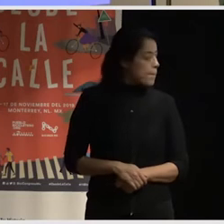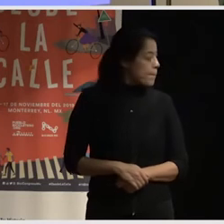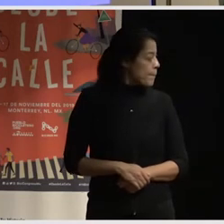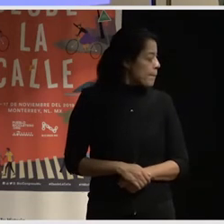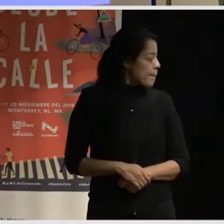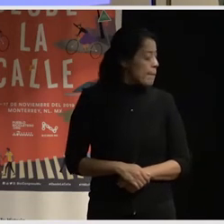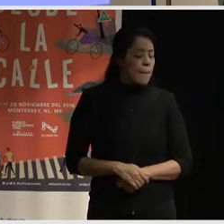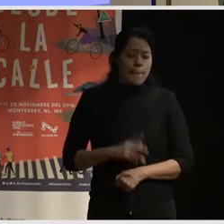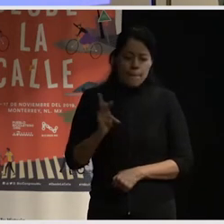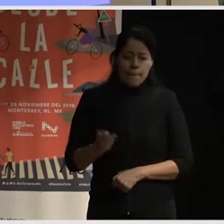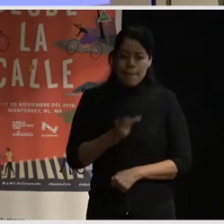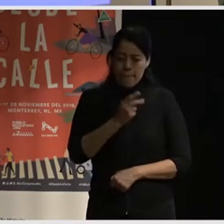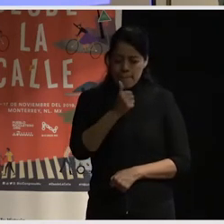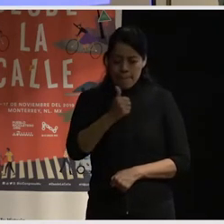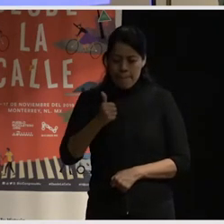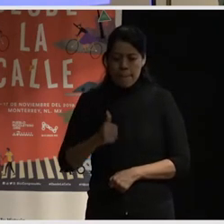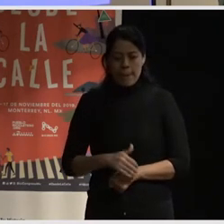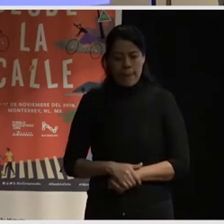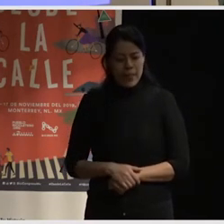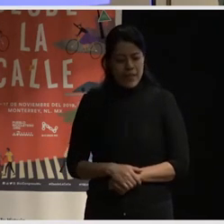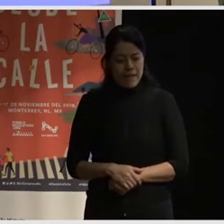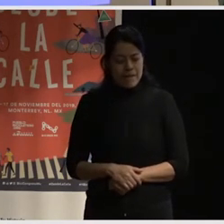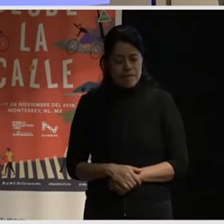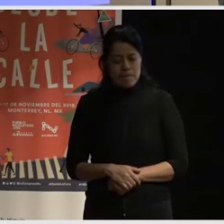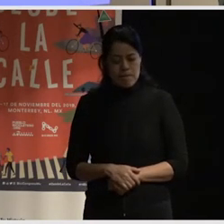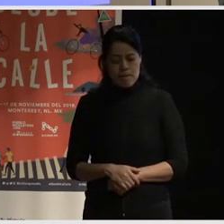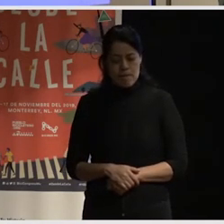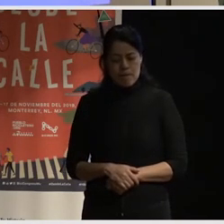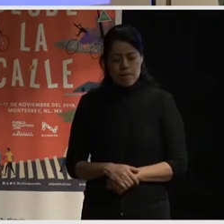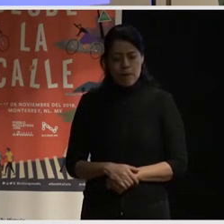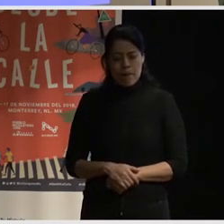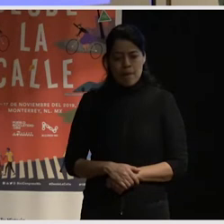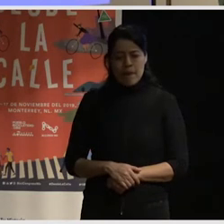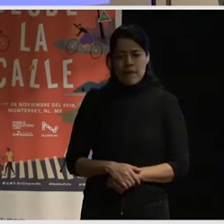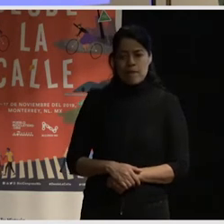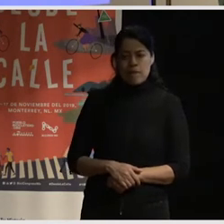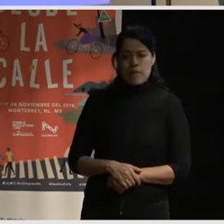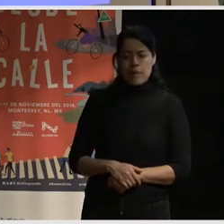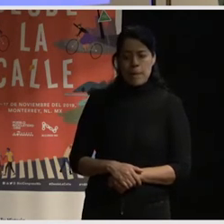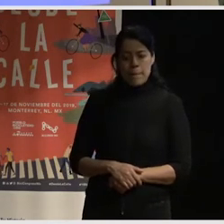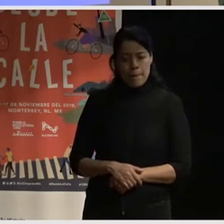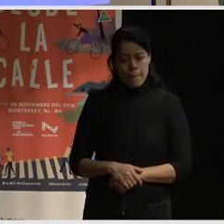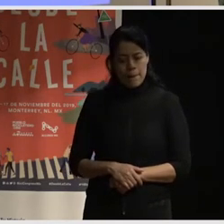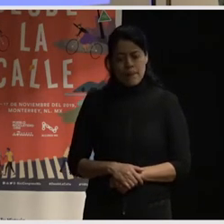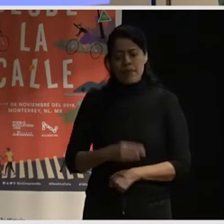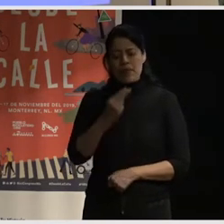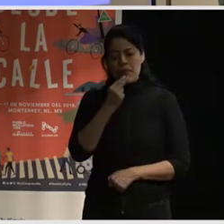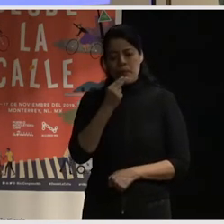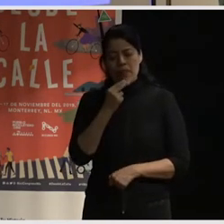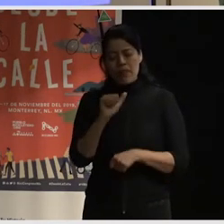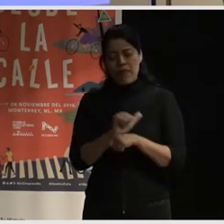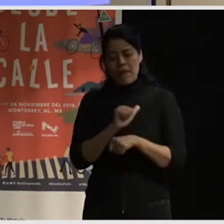generar una pregunta cada quien la de stefan fue justo sobre las externalidades del uso del coche creo que no